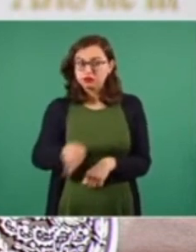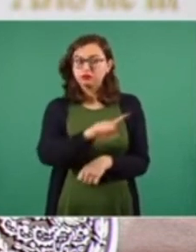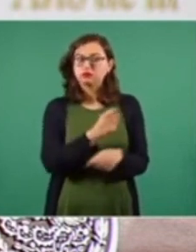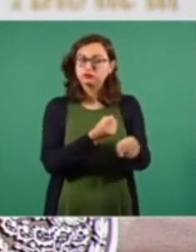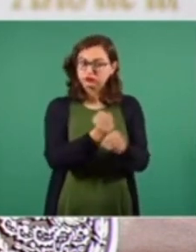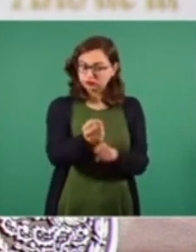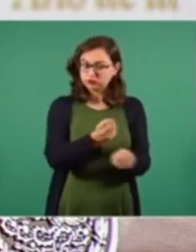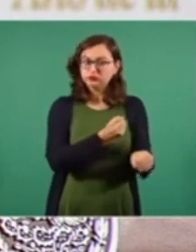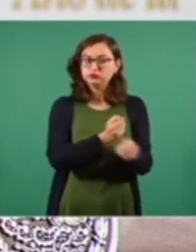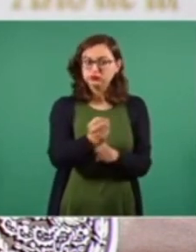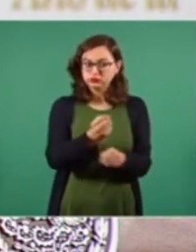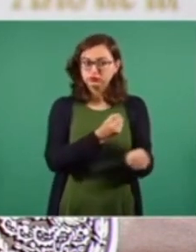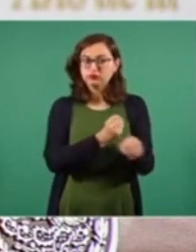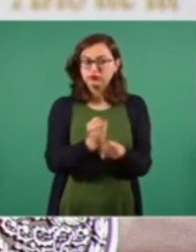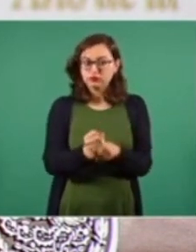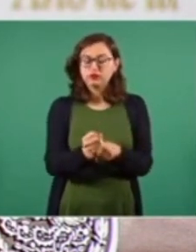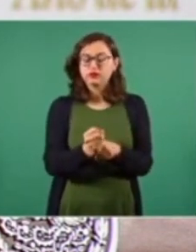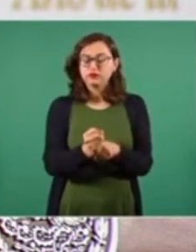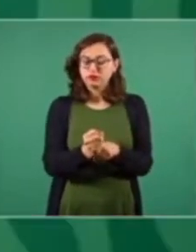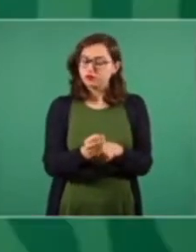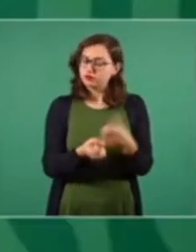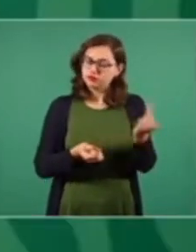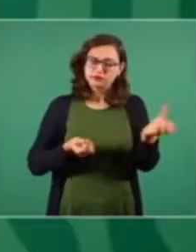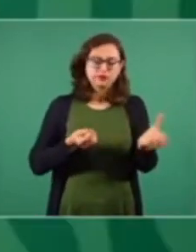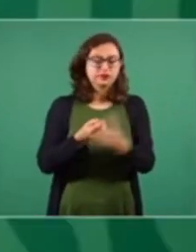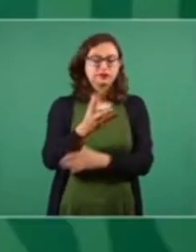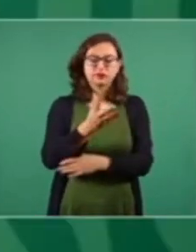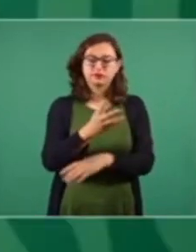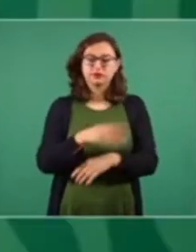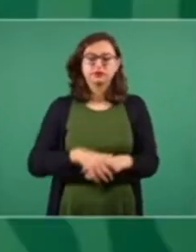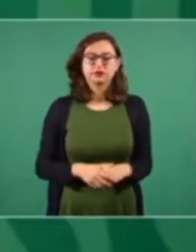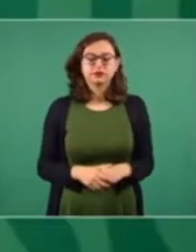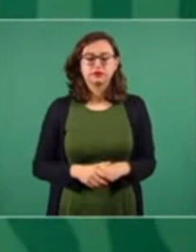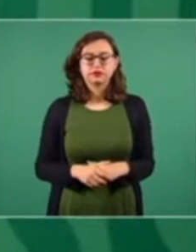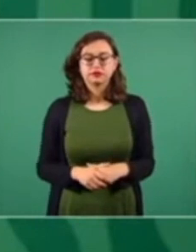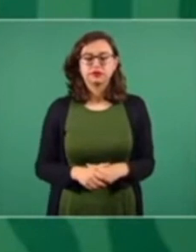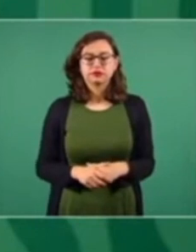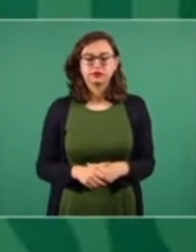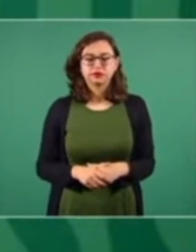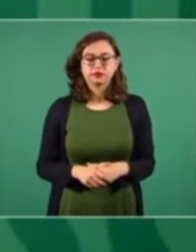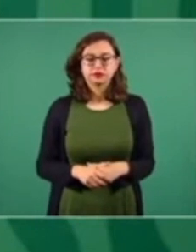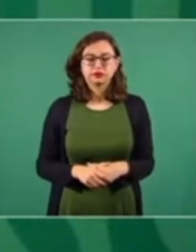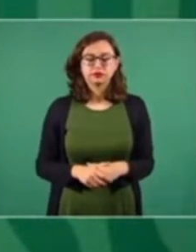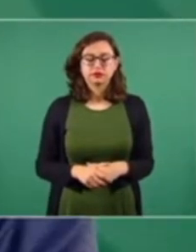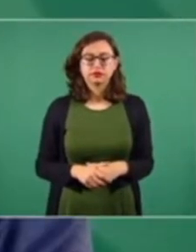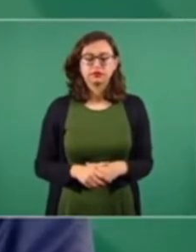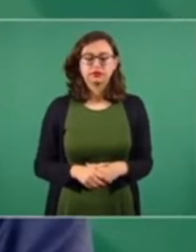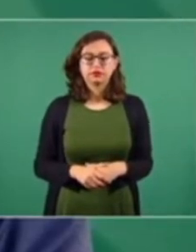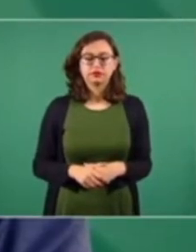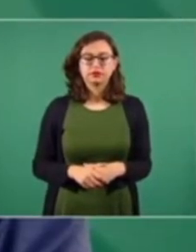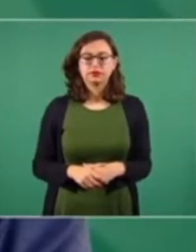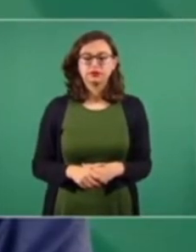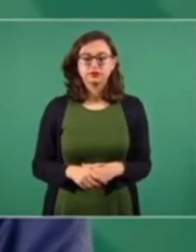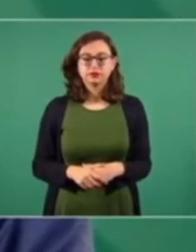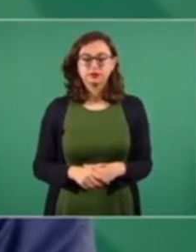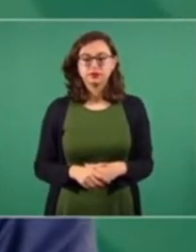en efecto padecieron de tortura liberados.